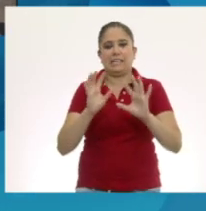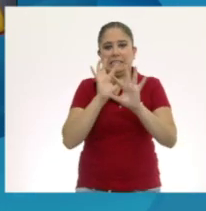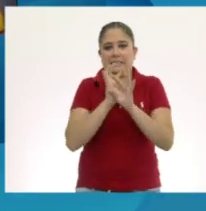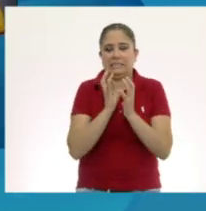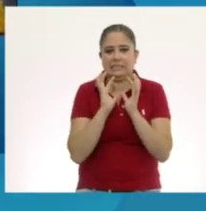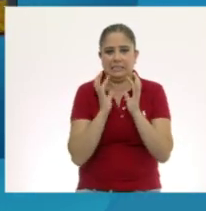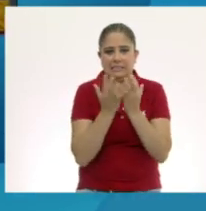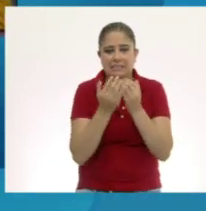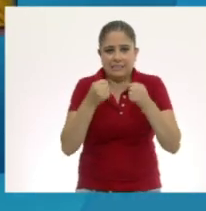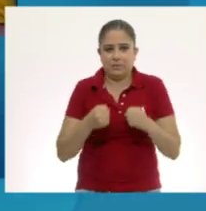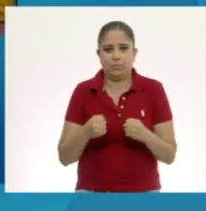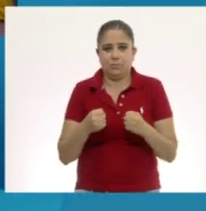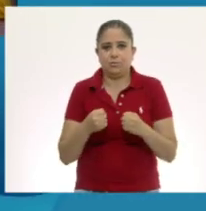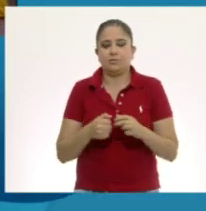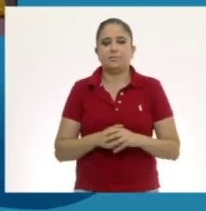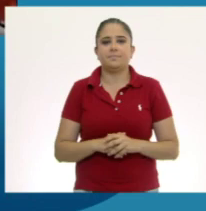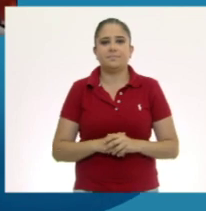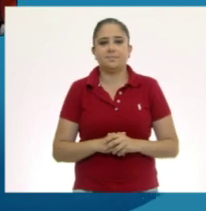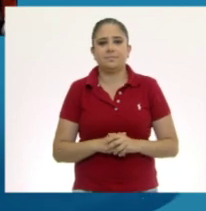necesarias.